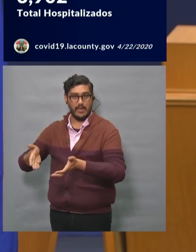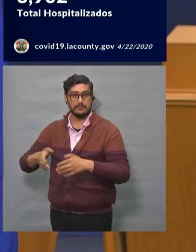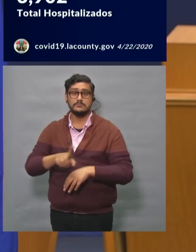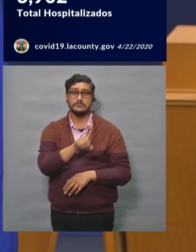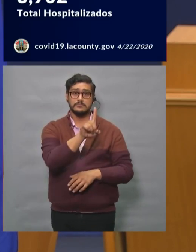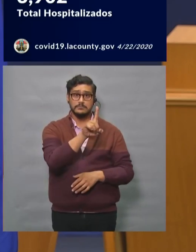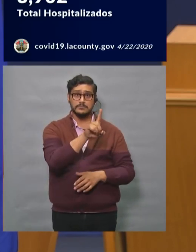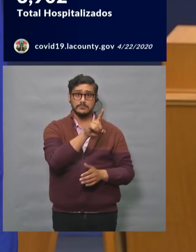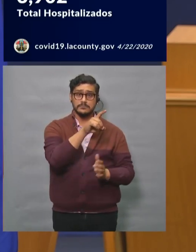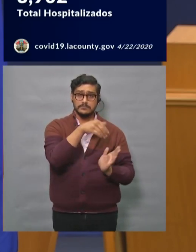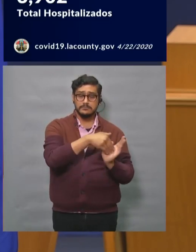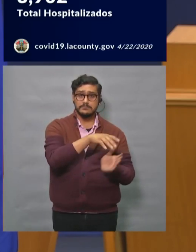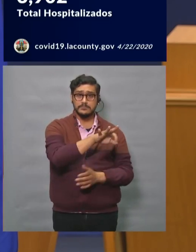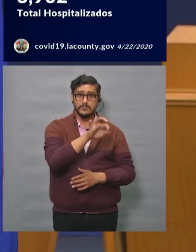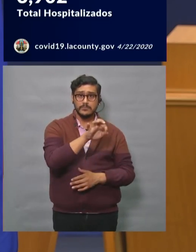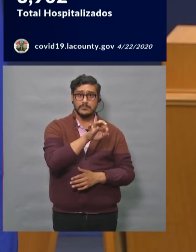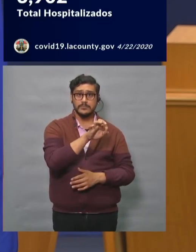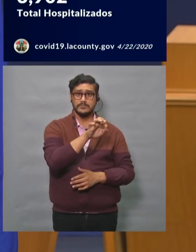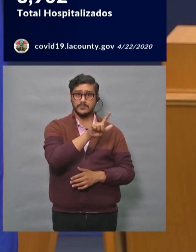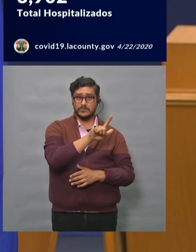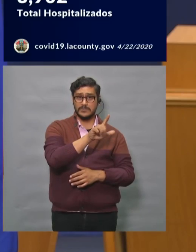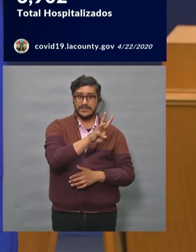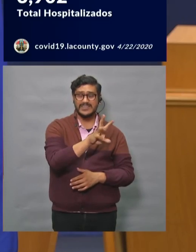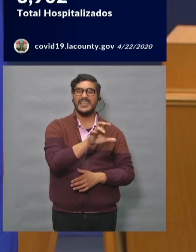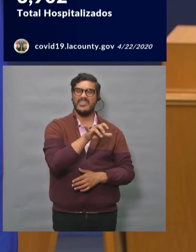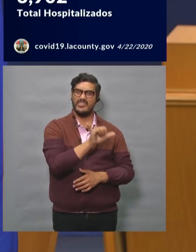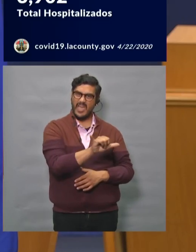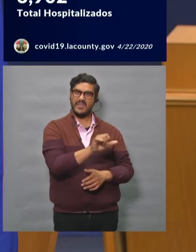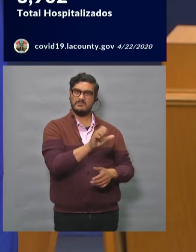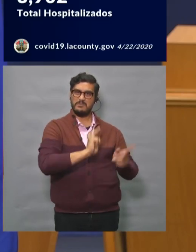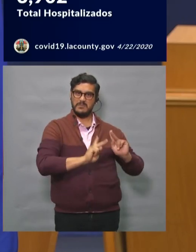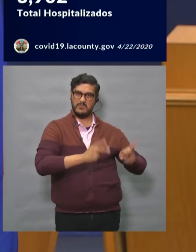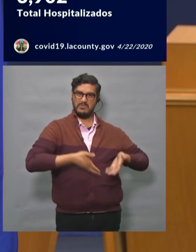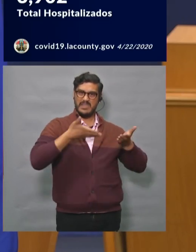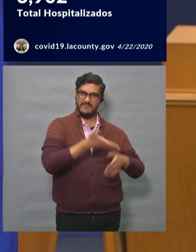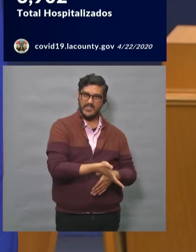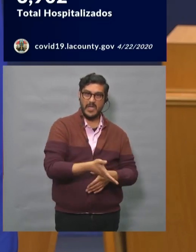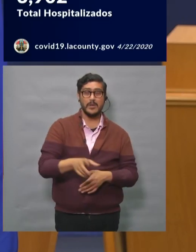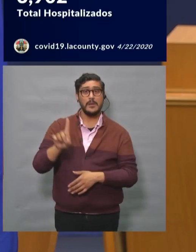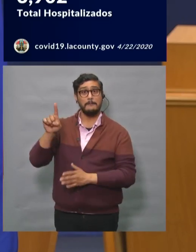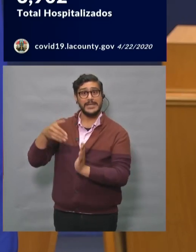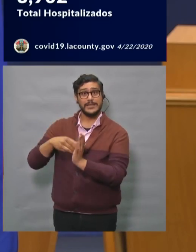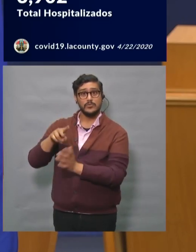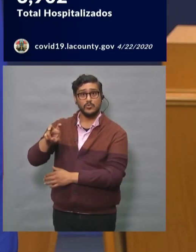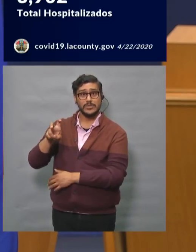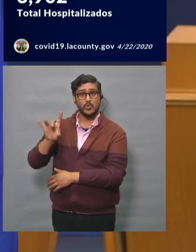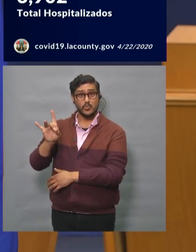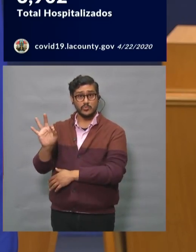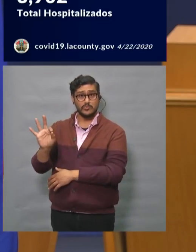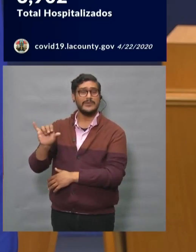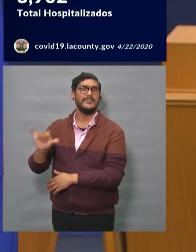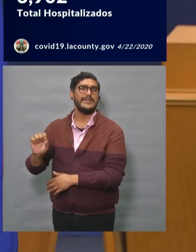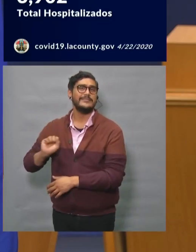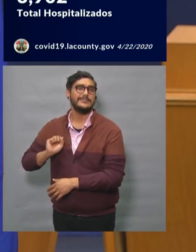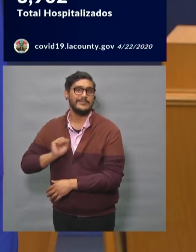1,826 de estos casos confirmados son residentes y 1,289 son